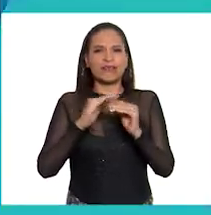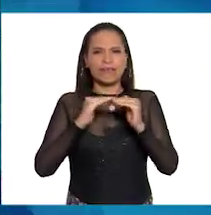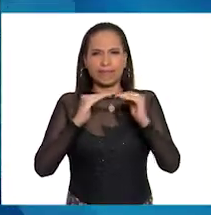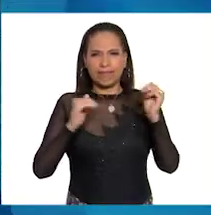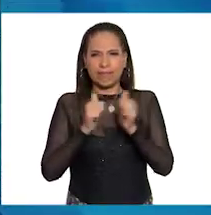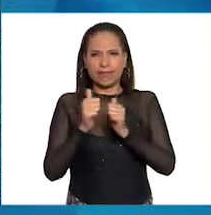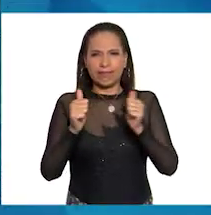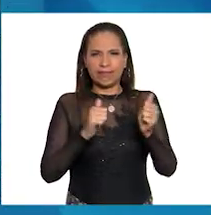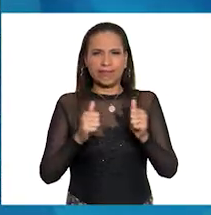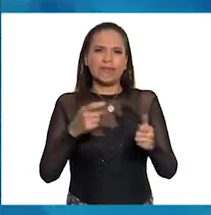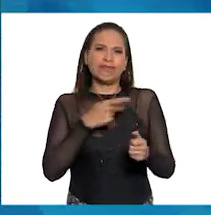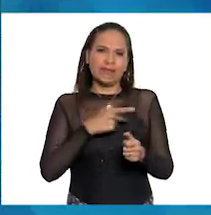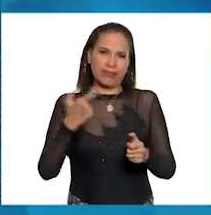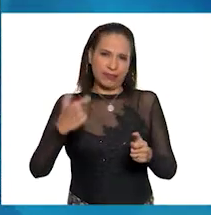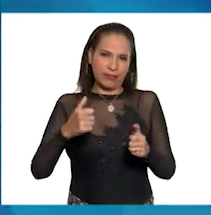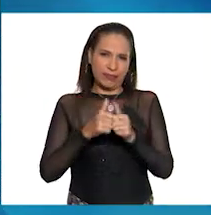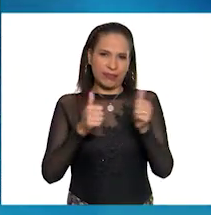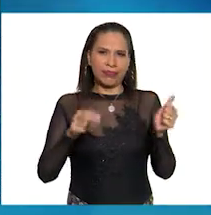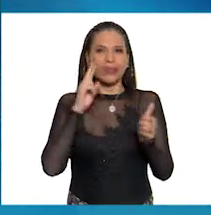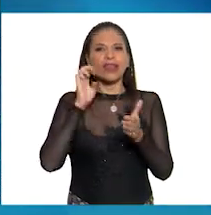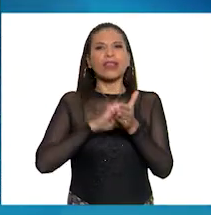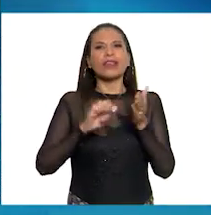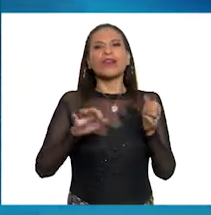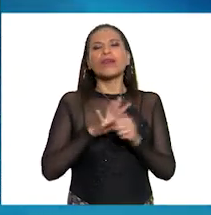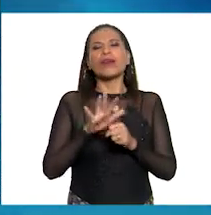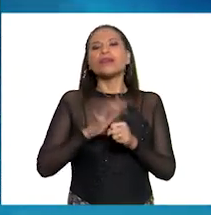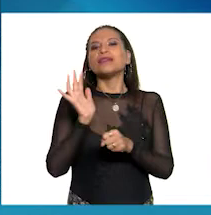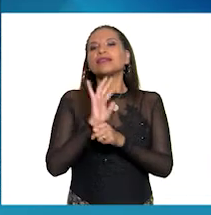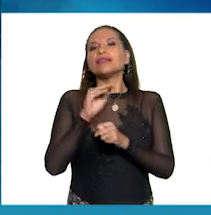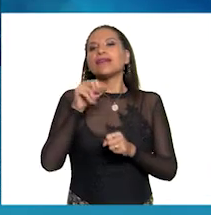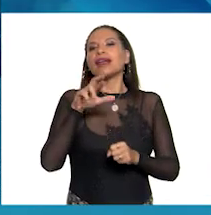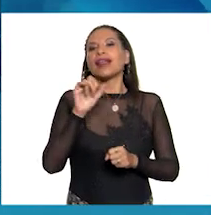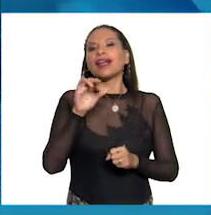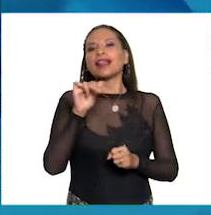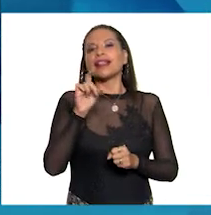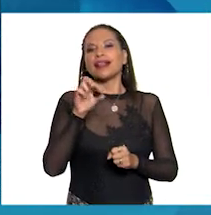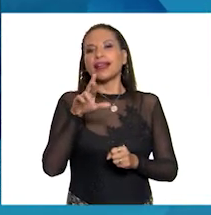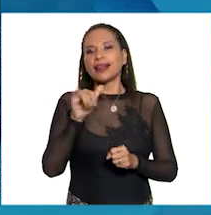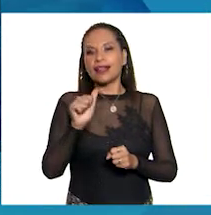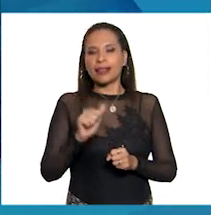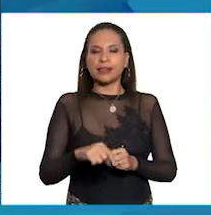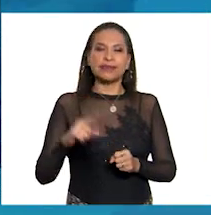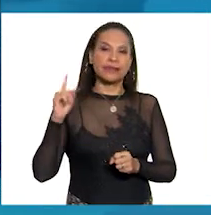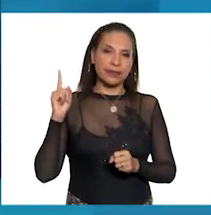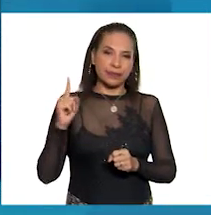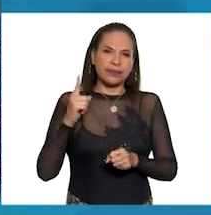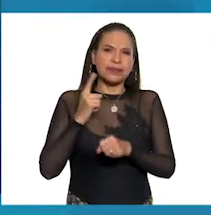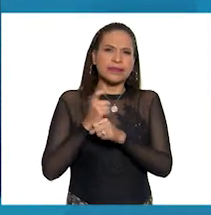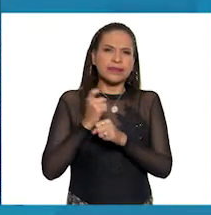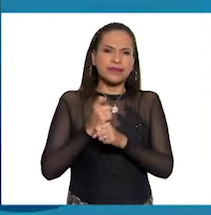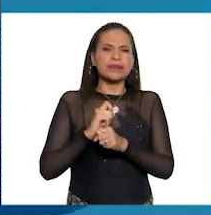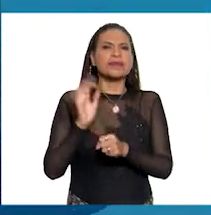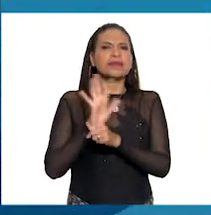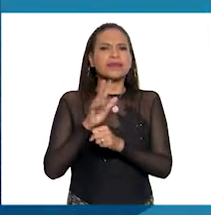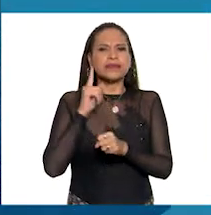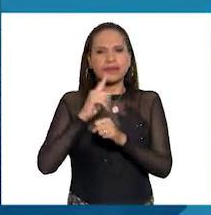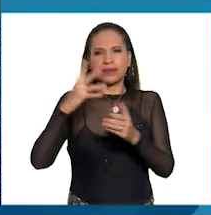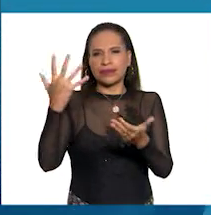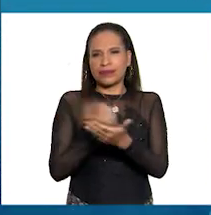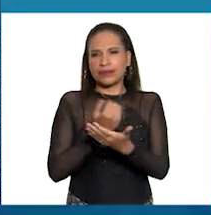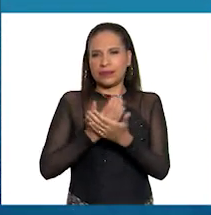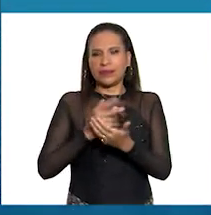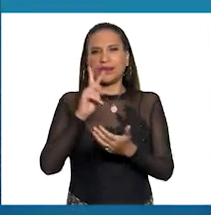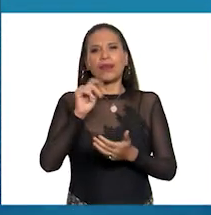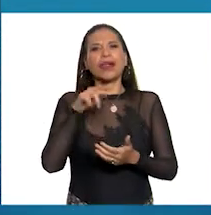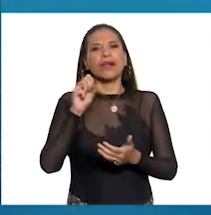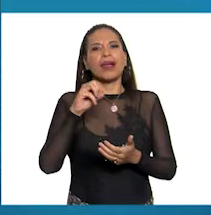hay que decirlo. Un ejemplo de ello es la película María Candelaria. Esta fue la primera película mexicana en ganarse la Palma de Oro en